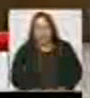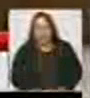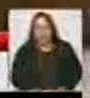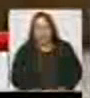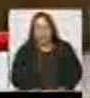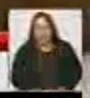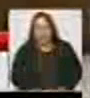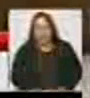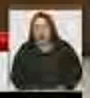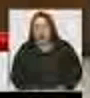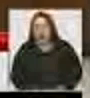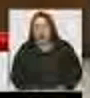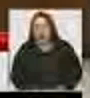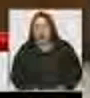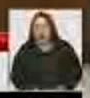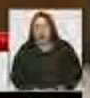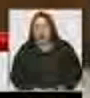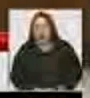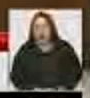el asesor técnico de la comisión.